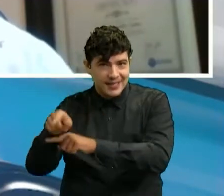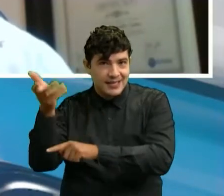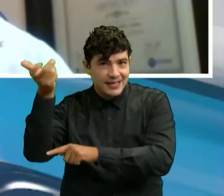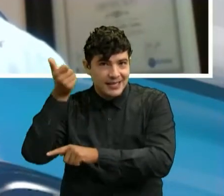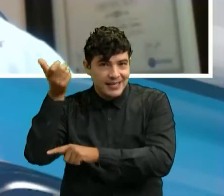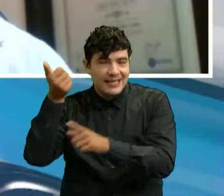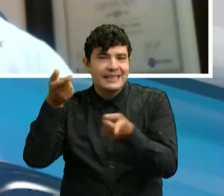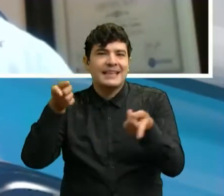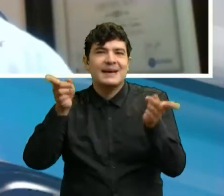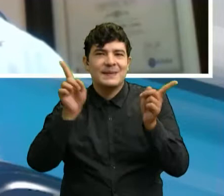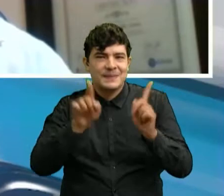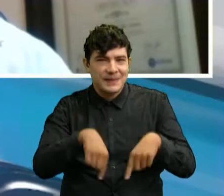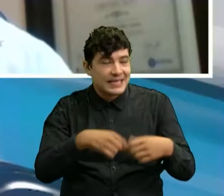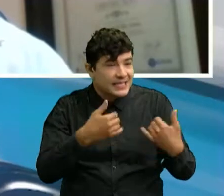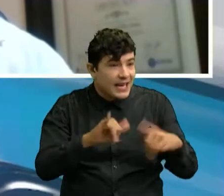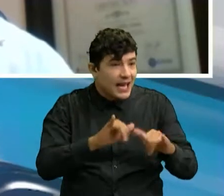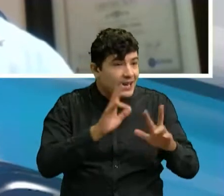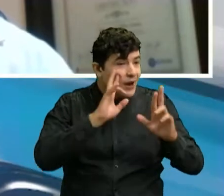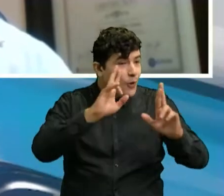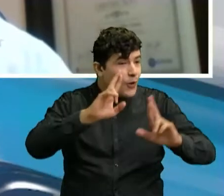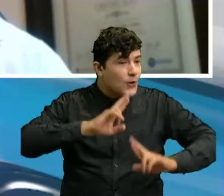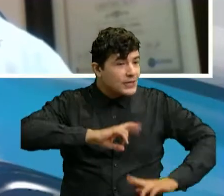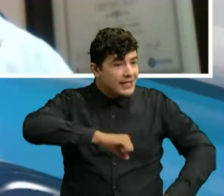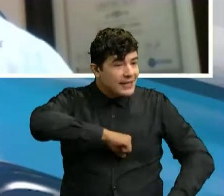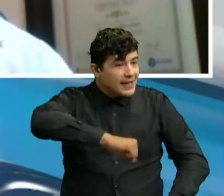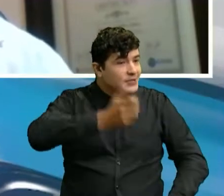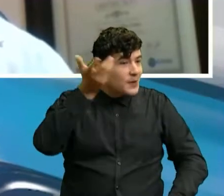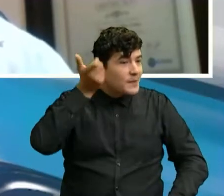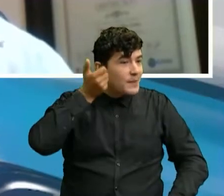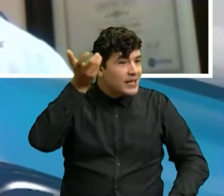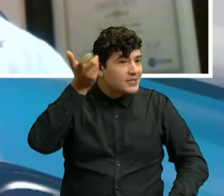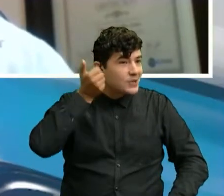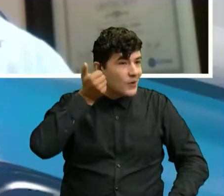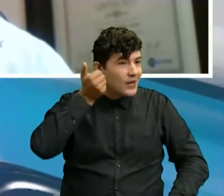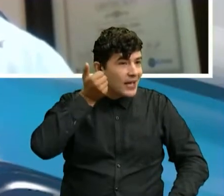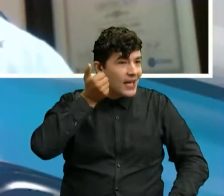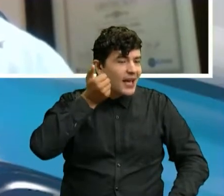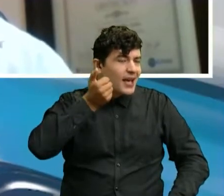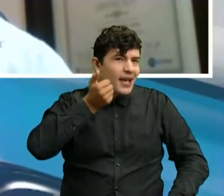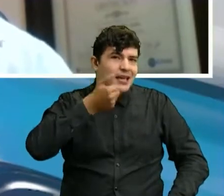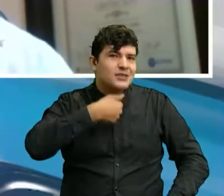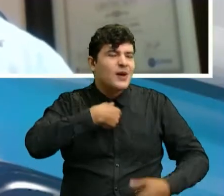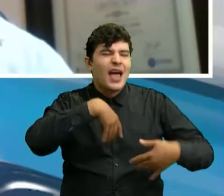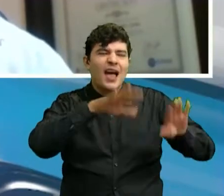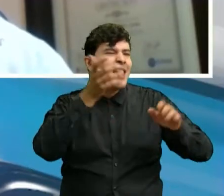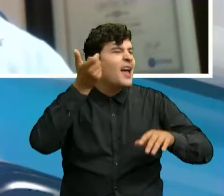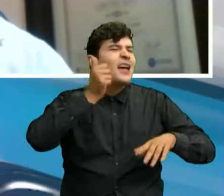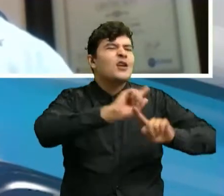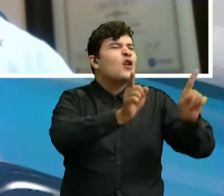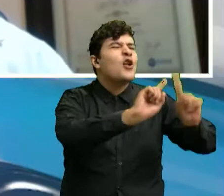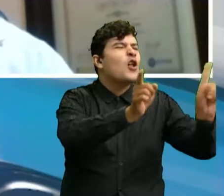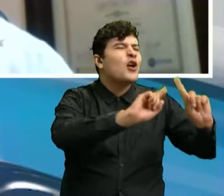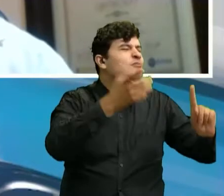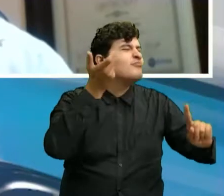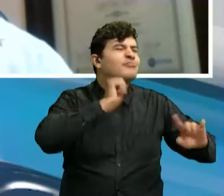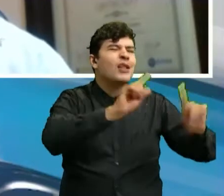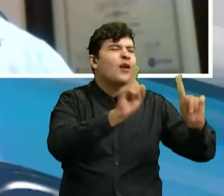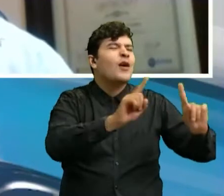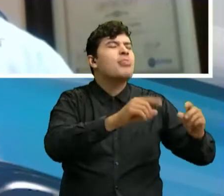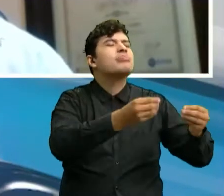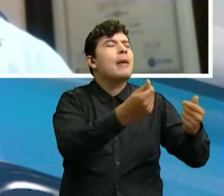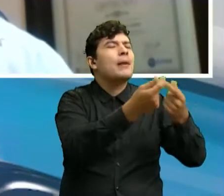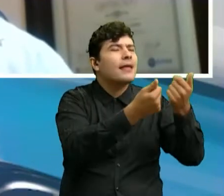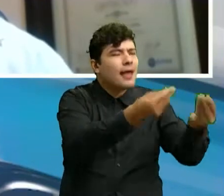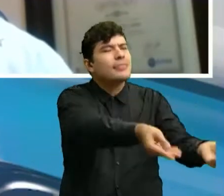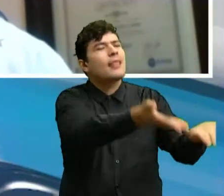pensión es un derecho irrenunciable. O sea, la persona no puede decir, yo vengo a renunciar a mi pensión y entrégueme mi dinero. No, una